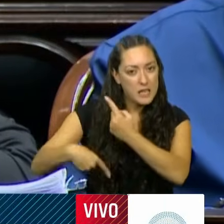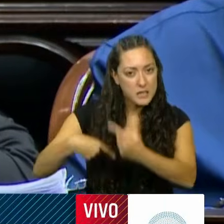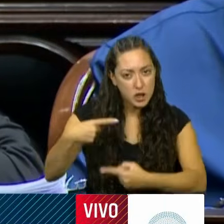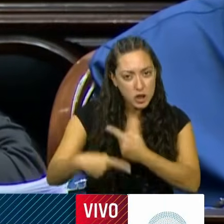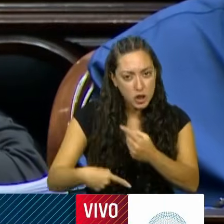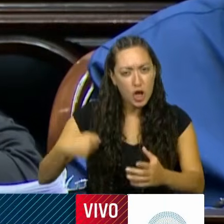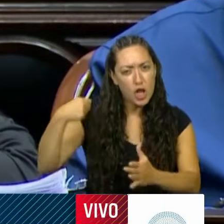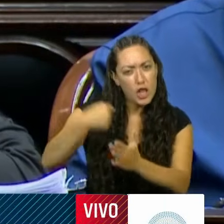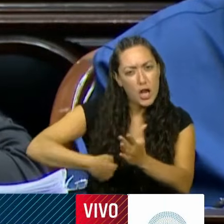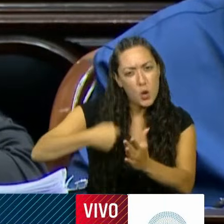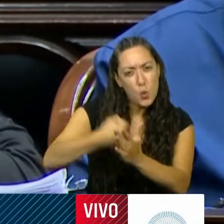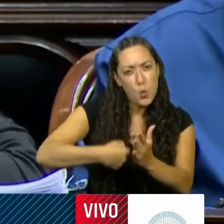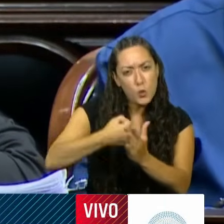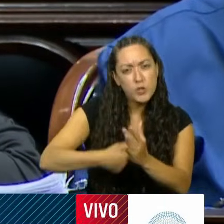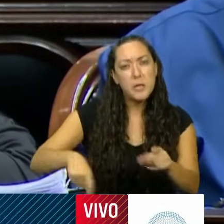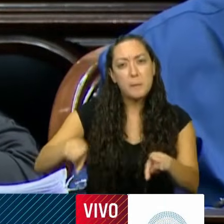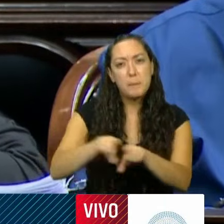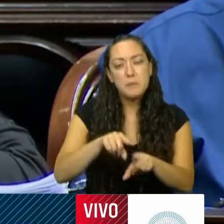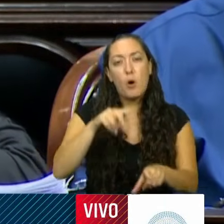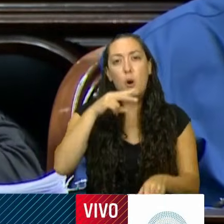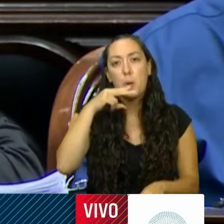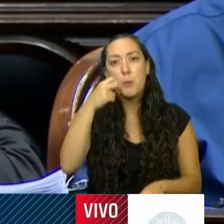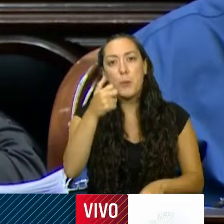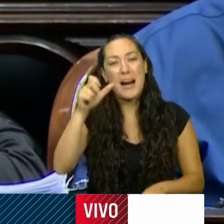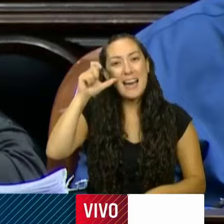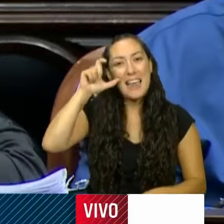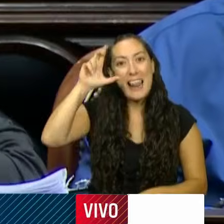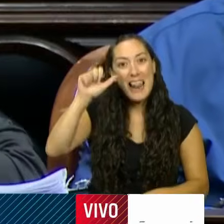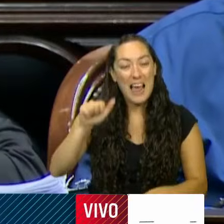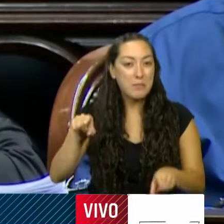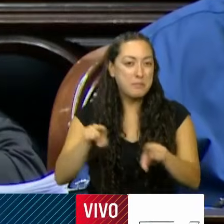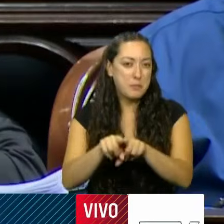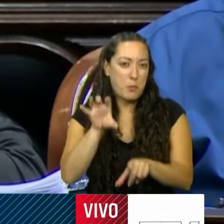de lucha como el pueblo de Felipe Varela, de Catamarca,